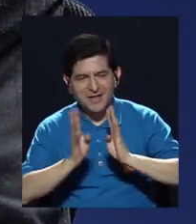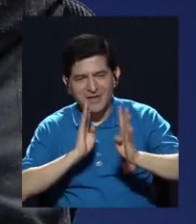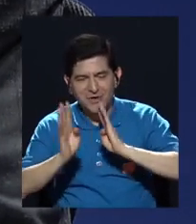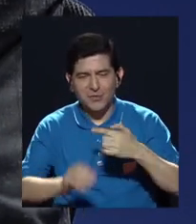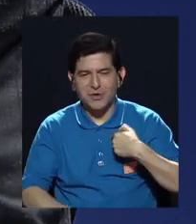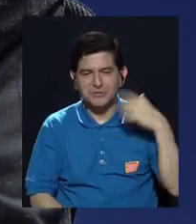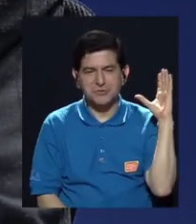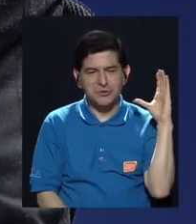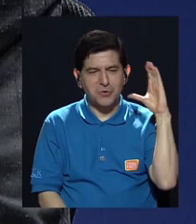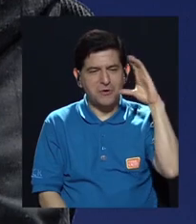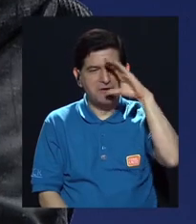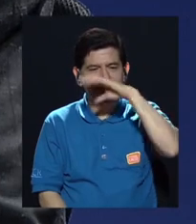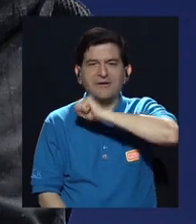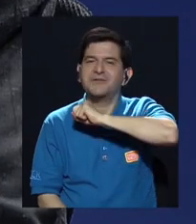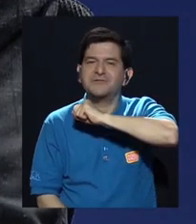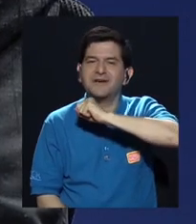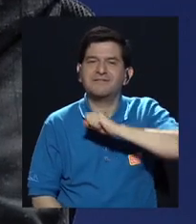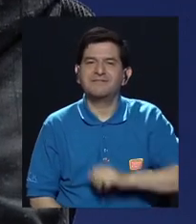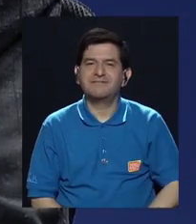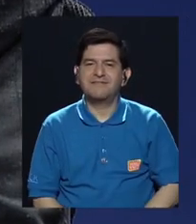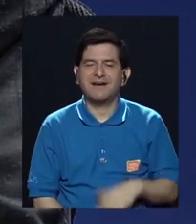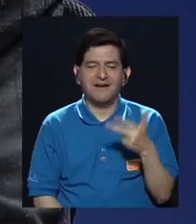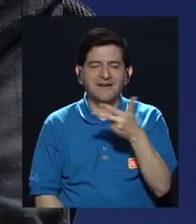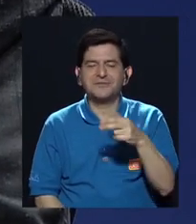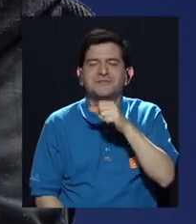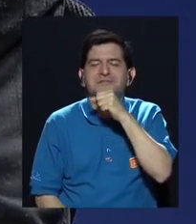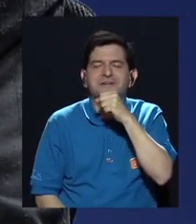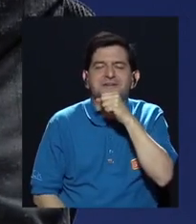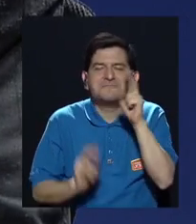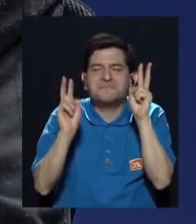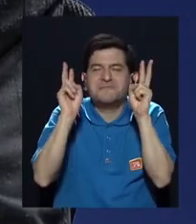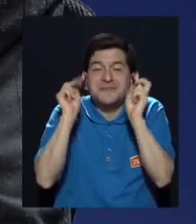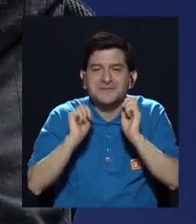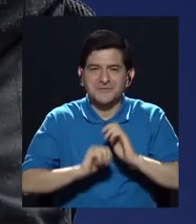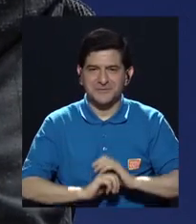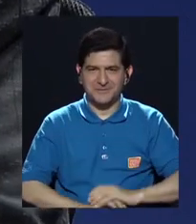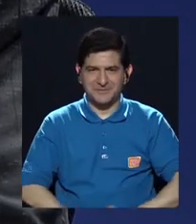ellos, más me doy cuenta de que estos tres viejitos